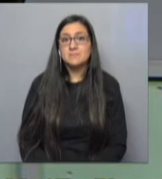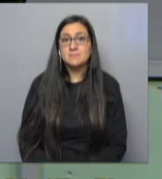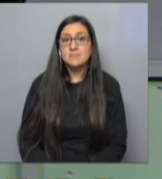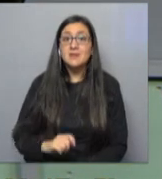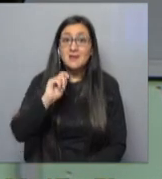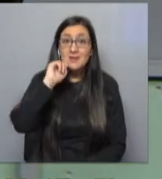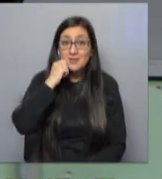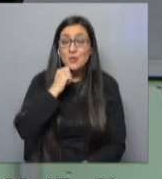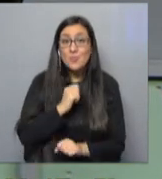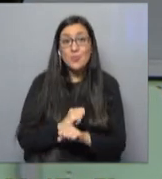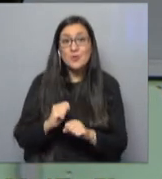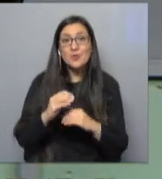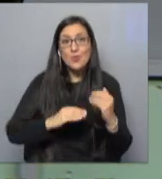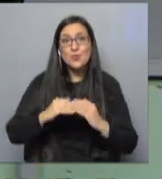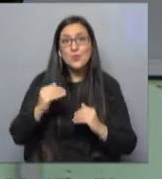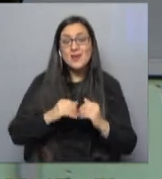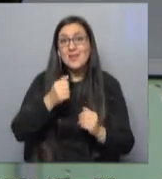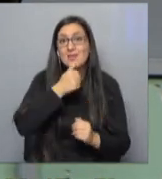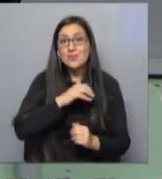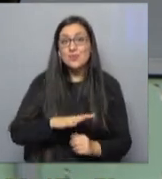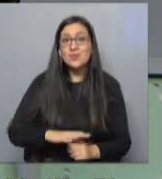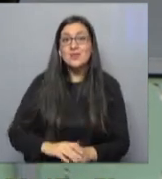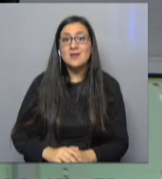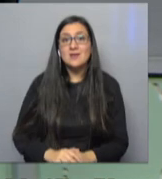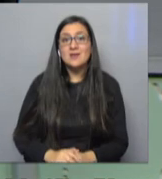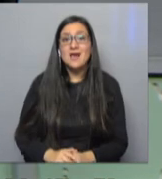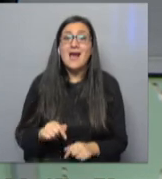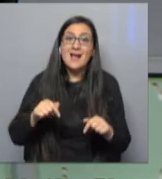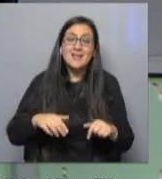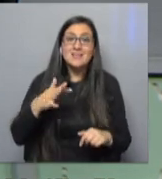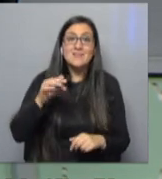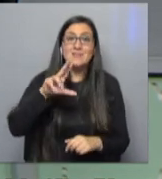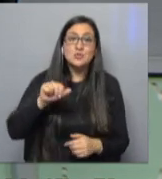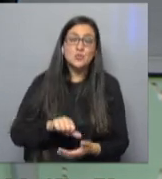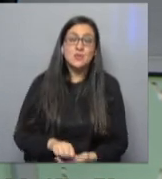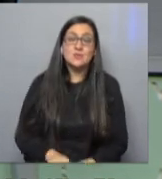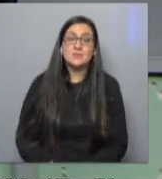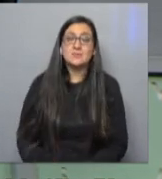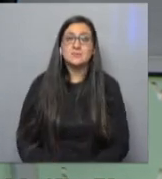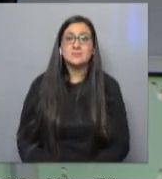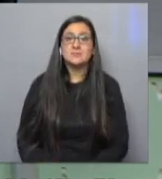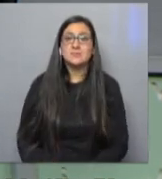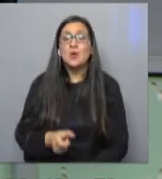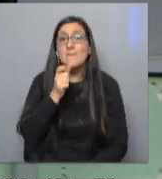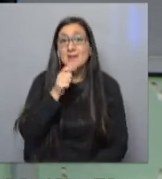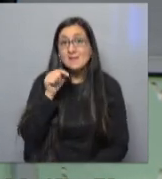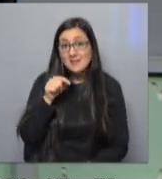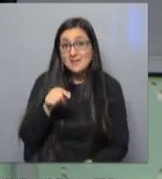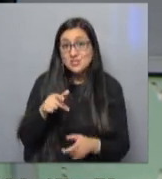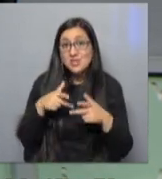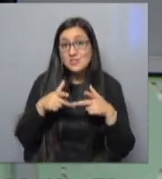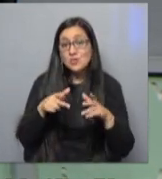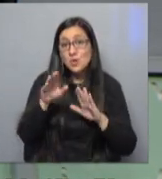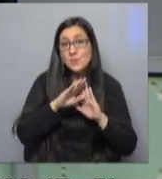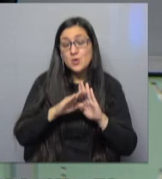y que divino poder reconstruir parte de la historia de maría esther gilio en nuestra casa con estas con estas palabras que ella misma dijo en el programa